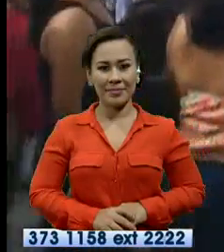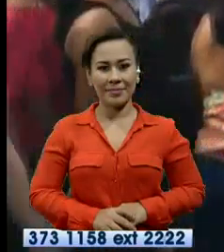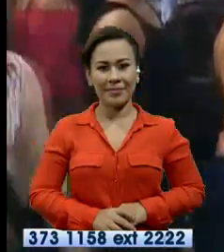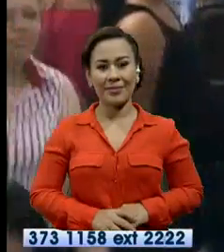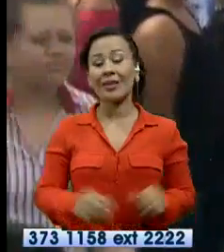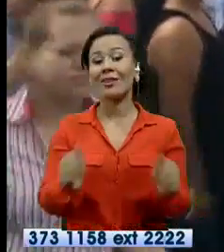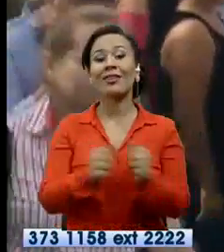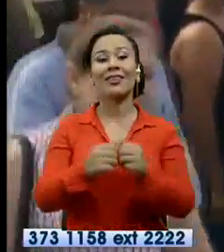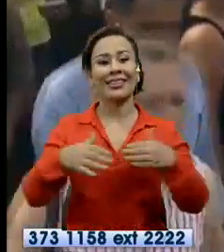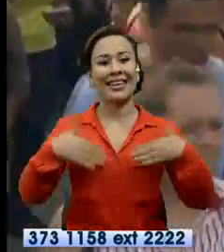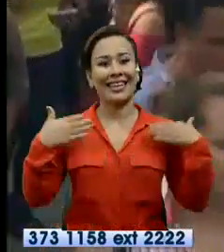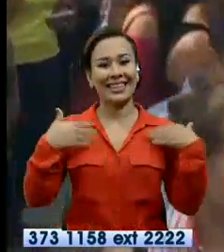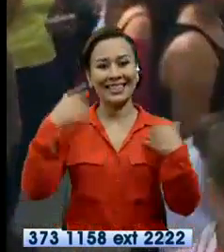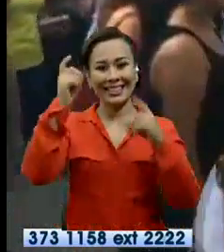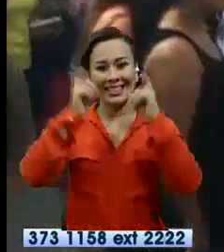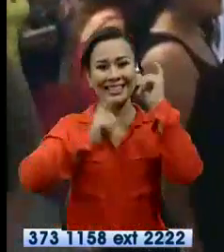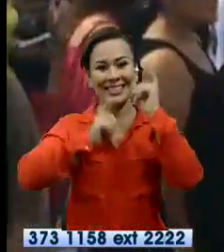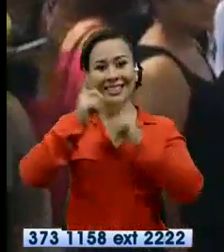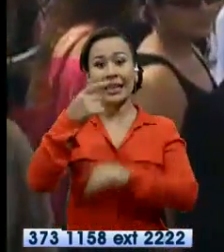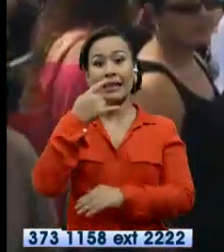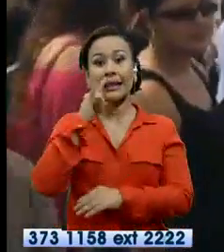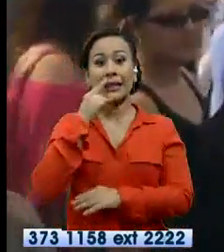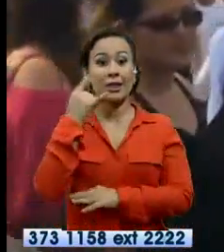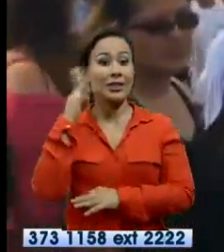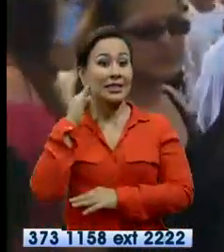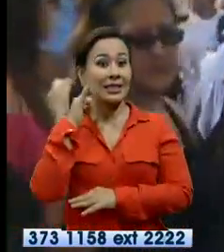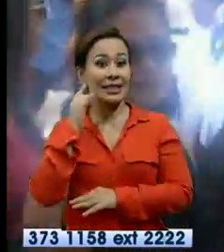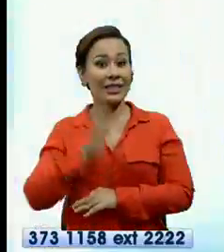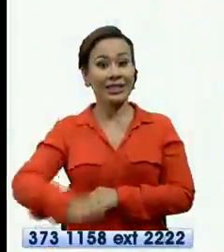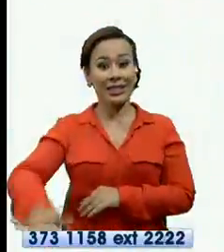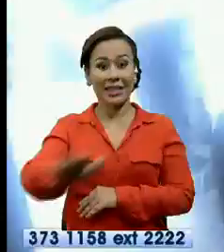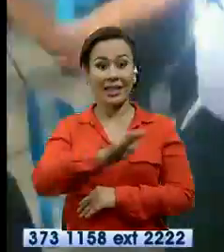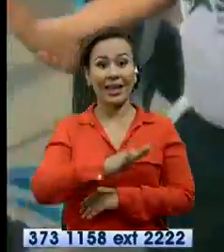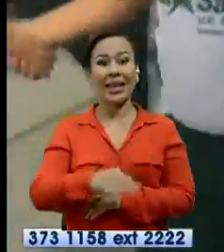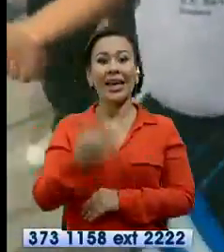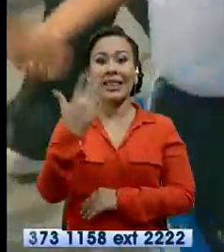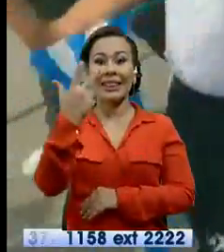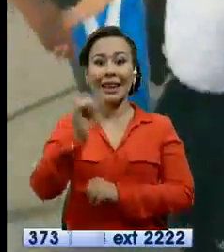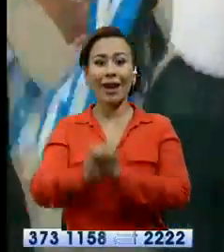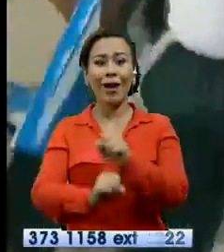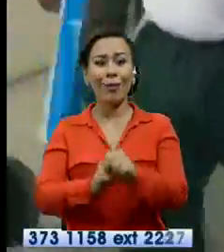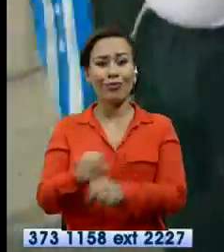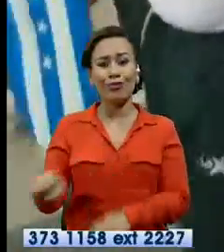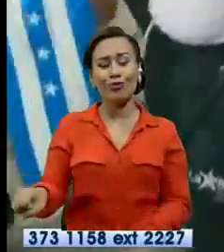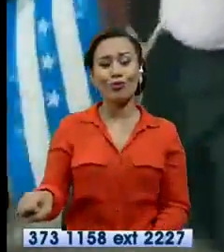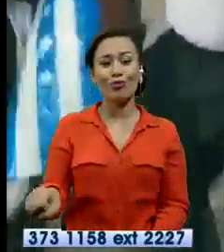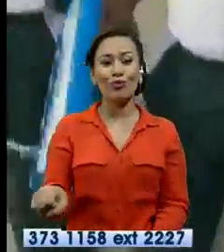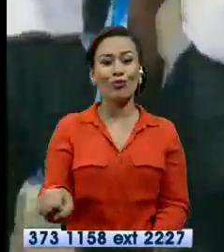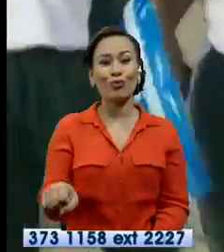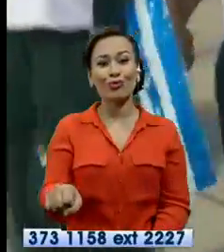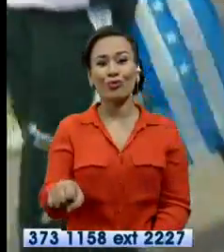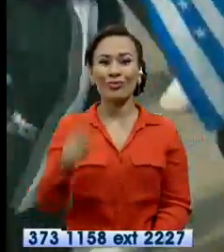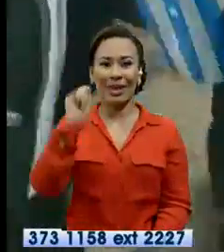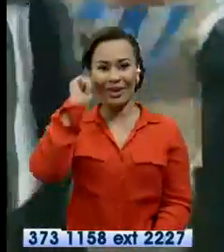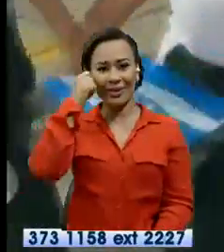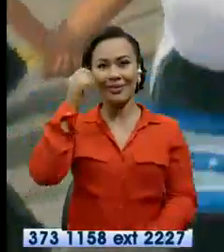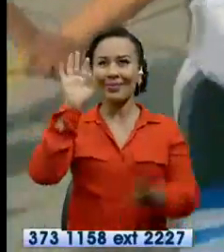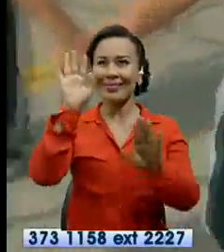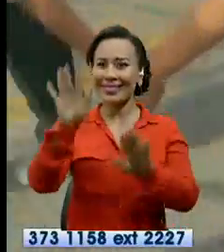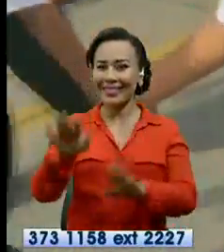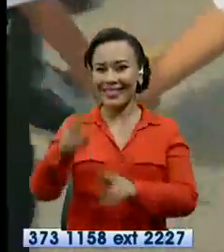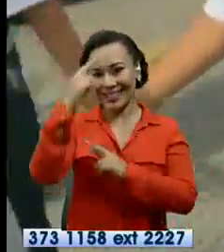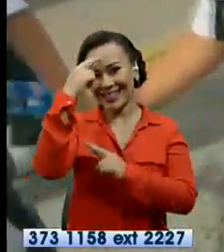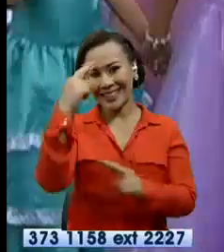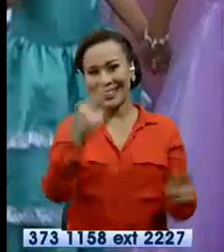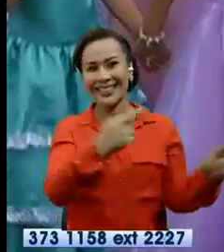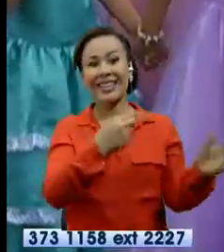Con entusiasmo a flor de piel, niños y niñas, desde los 3 años de edad, le rindieron homenaje a Guayaquil en